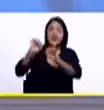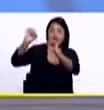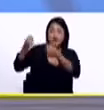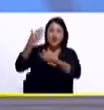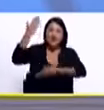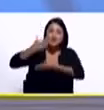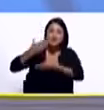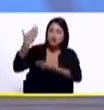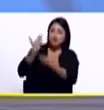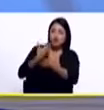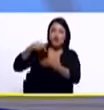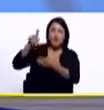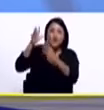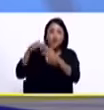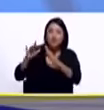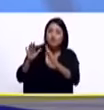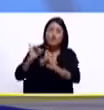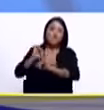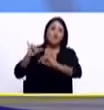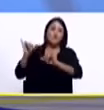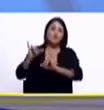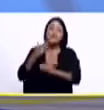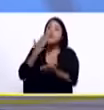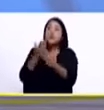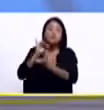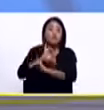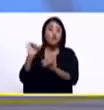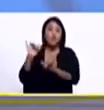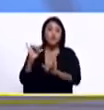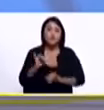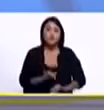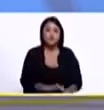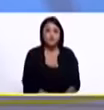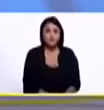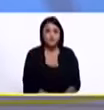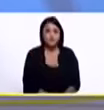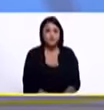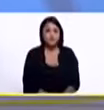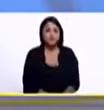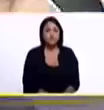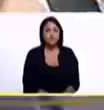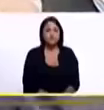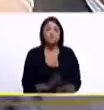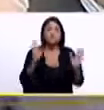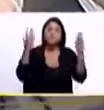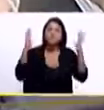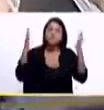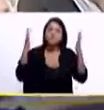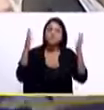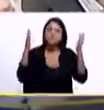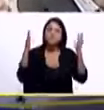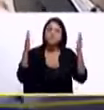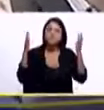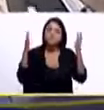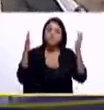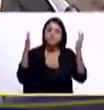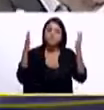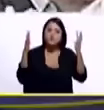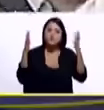de todas las sanciones y medidas coercitivas unilaterales sobre la sociedad venezolana, sobre la economía